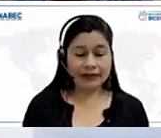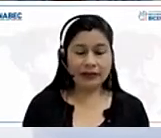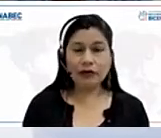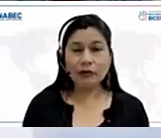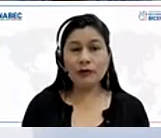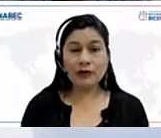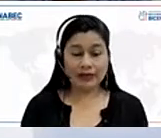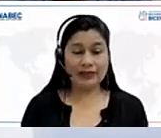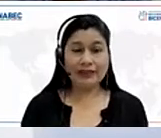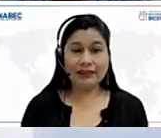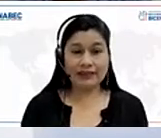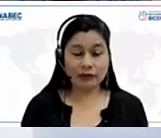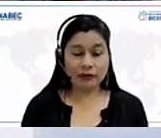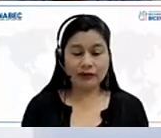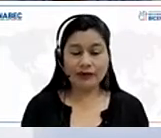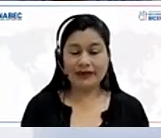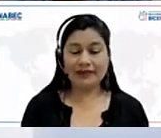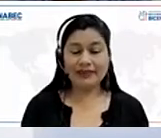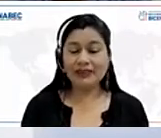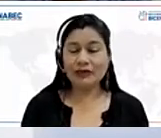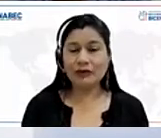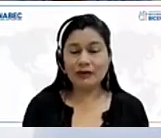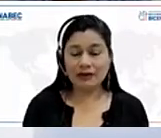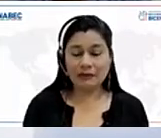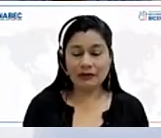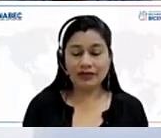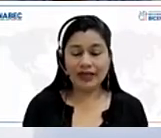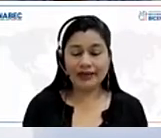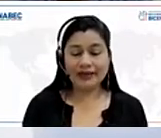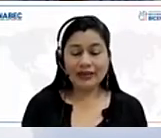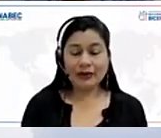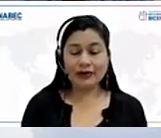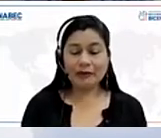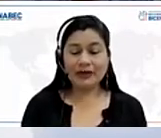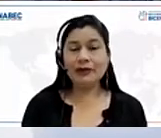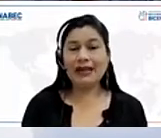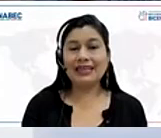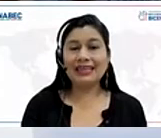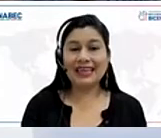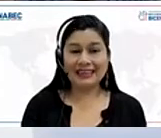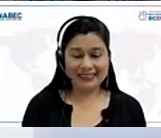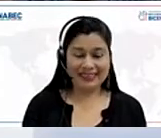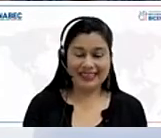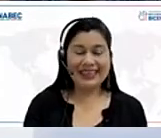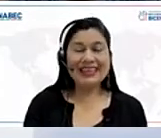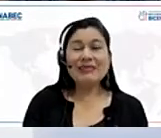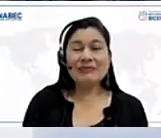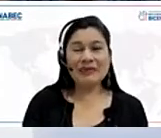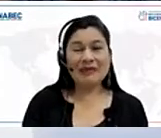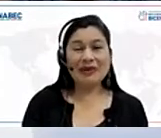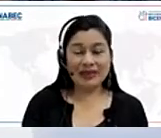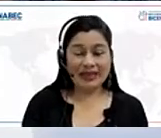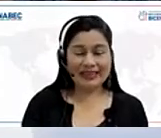Rafael, tenemos público que recién se está uniendo al parecer y nos vuelven a preguntar con respecto al inglés.